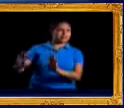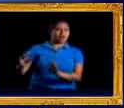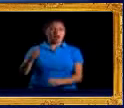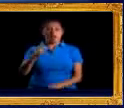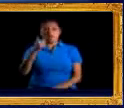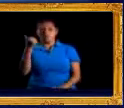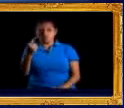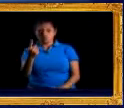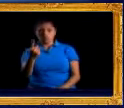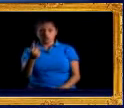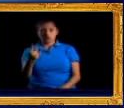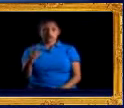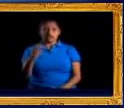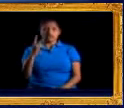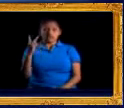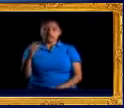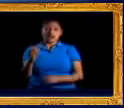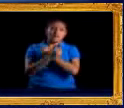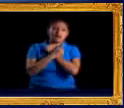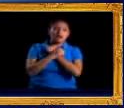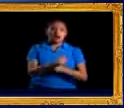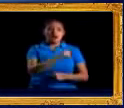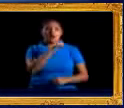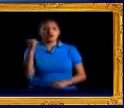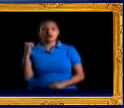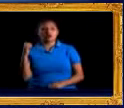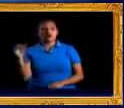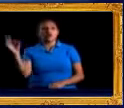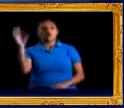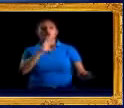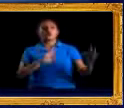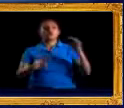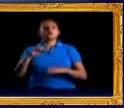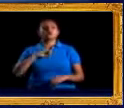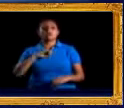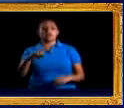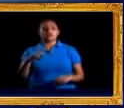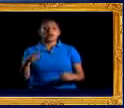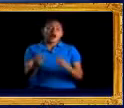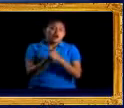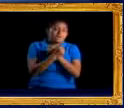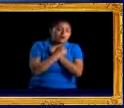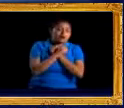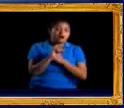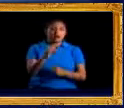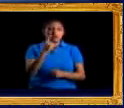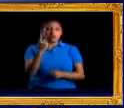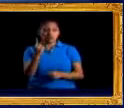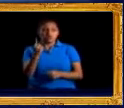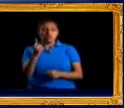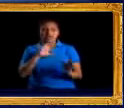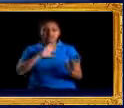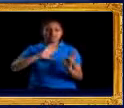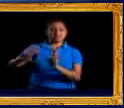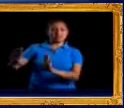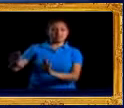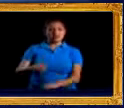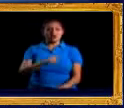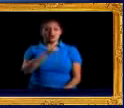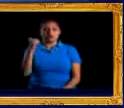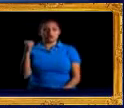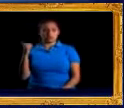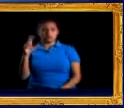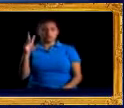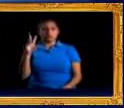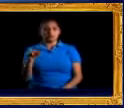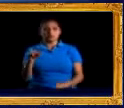Hermano, la señal de esta crisis, de este colapso económico mundial, hermano, a muchos los está engañando, como